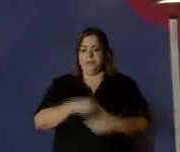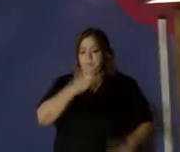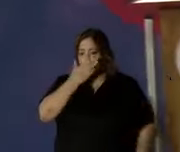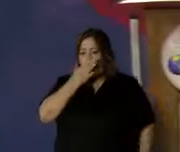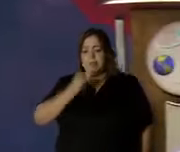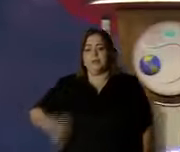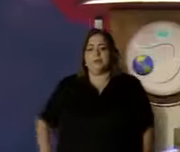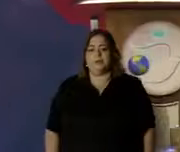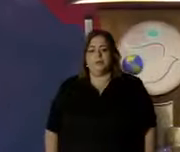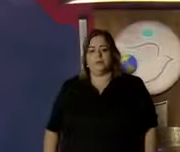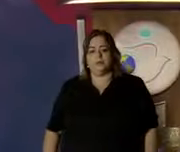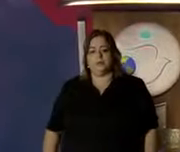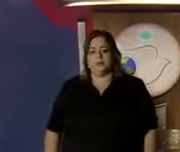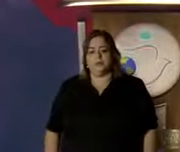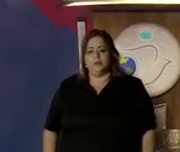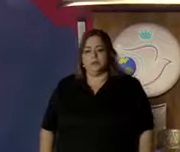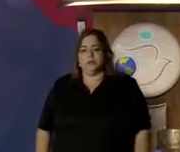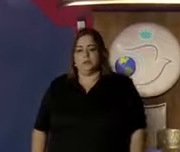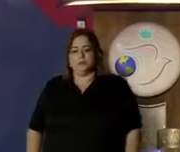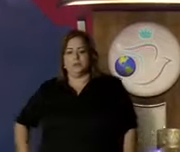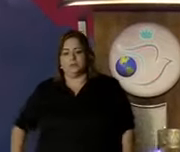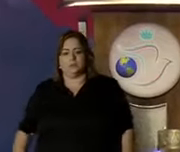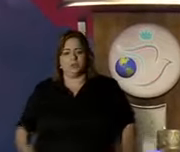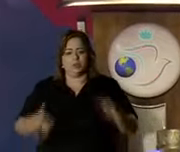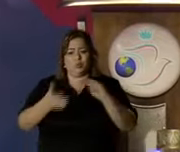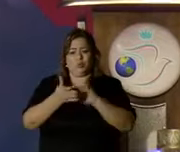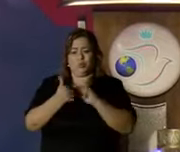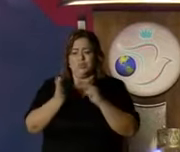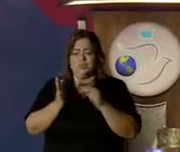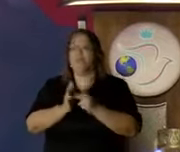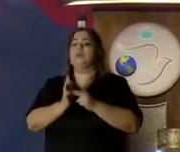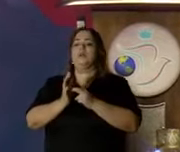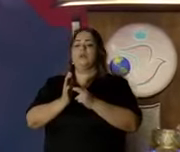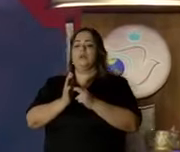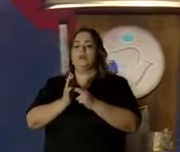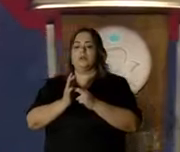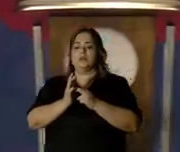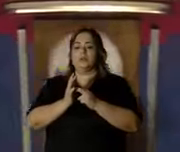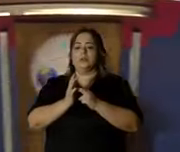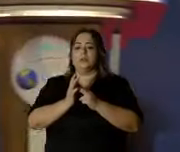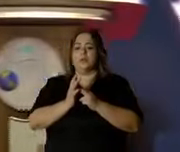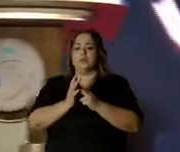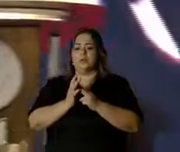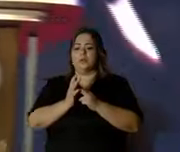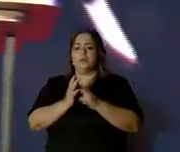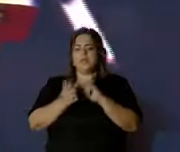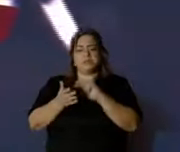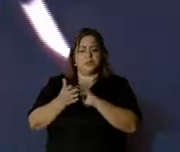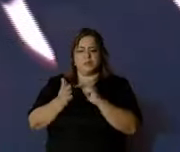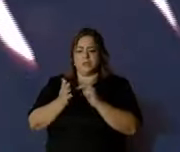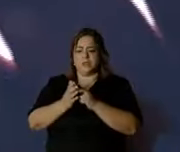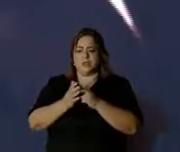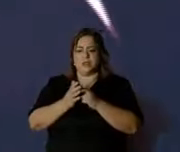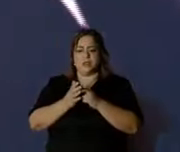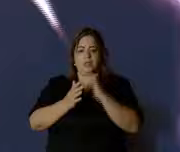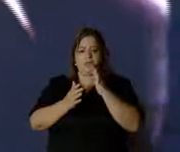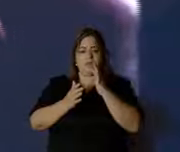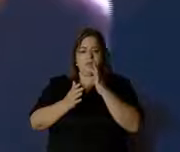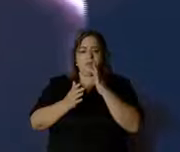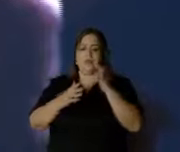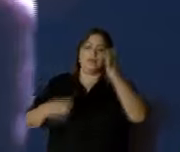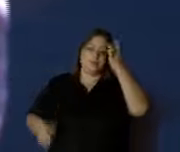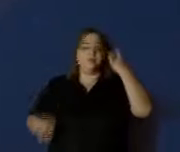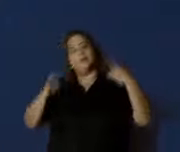No. Digo, eso no significa que no hablemos de boxeo. A Pablo le gusta hablar de eso. Yo no sé mucho, pero yo lo